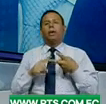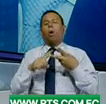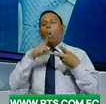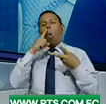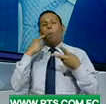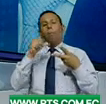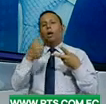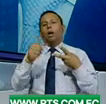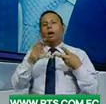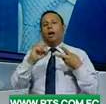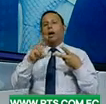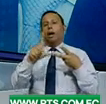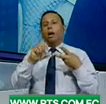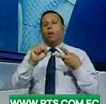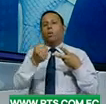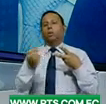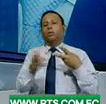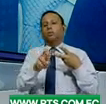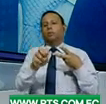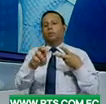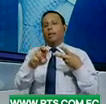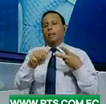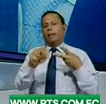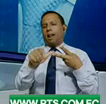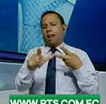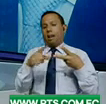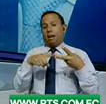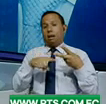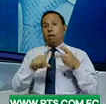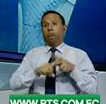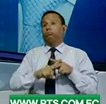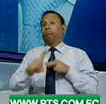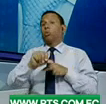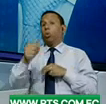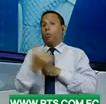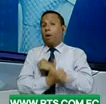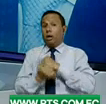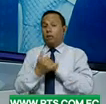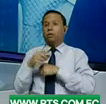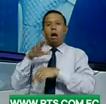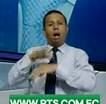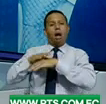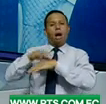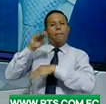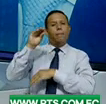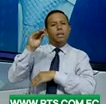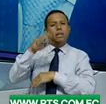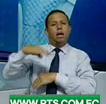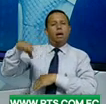Bernal. Al encontrarse fuera del país, se notificará a Interpol para lograr su ubicación.